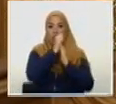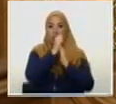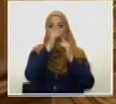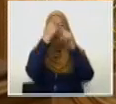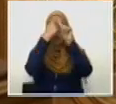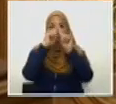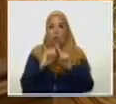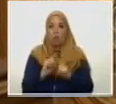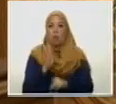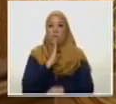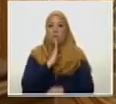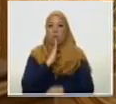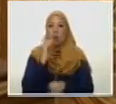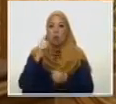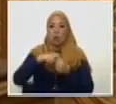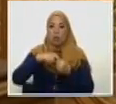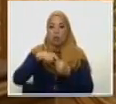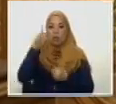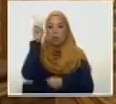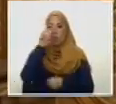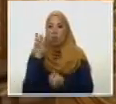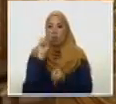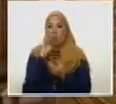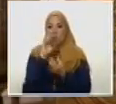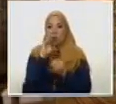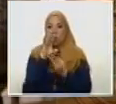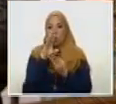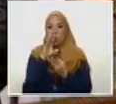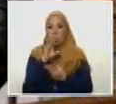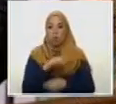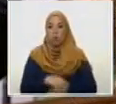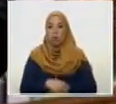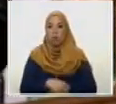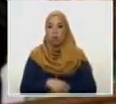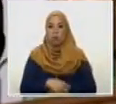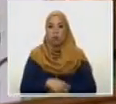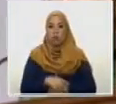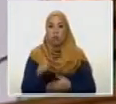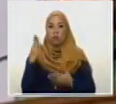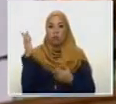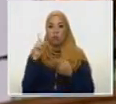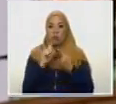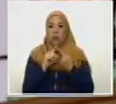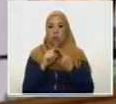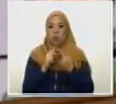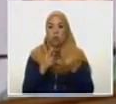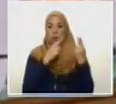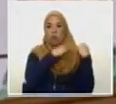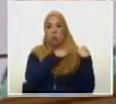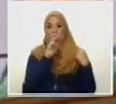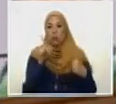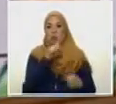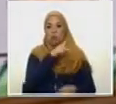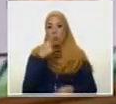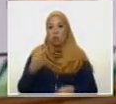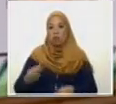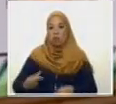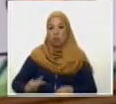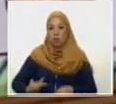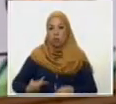Banco Central de Venezuela, que a continuación menciono. Sojaíl Hernández, directora y primera vicepresidenta